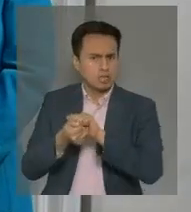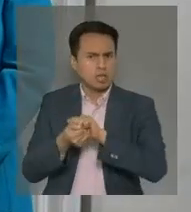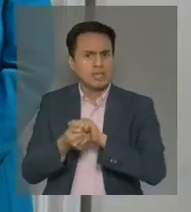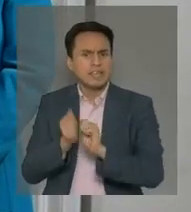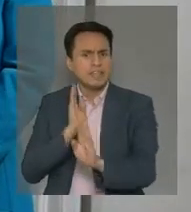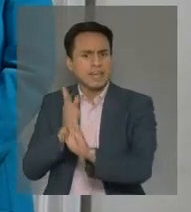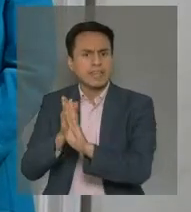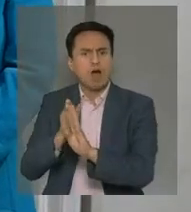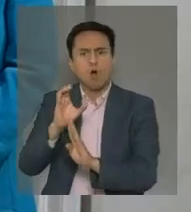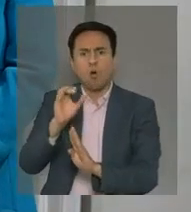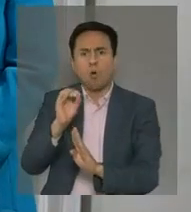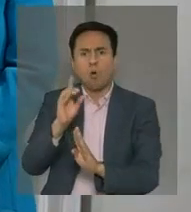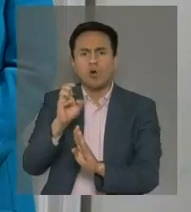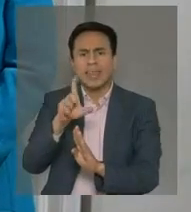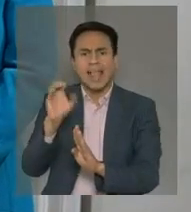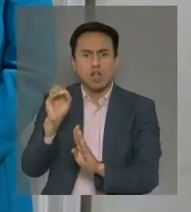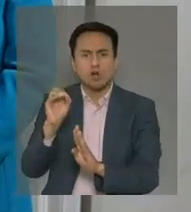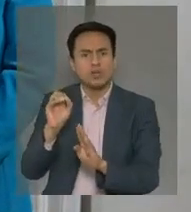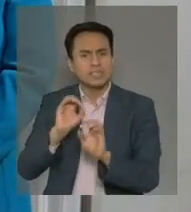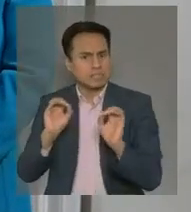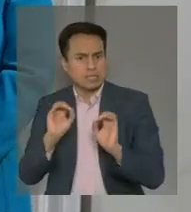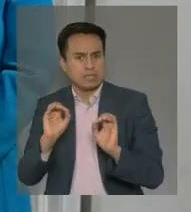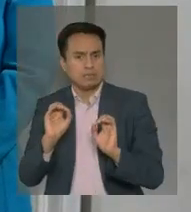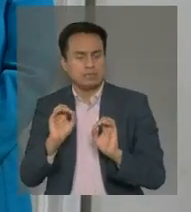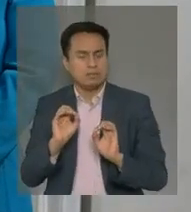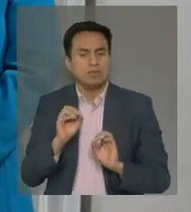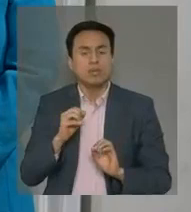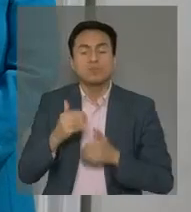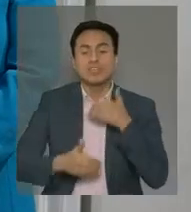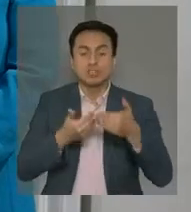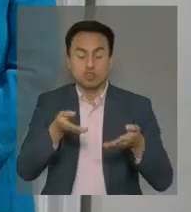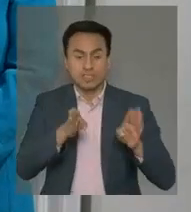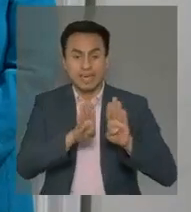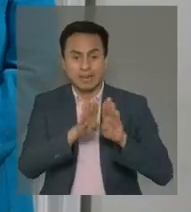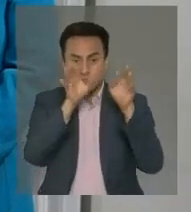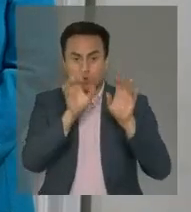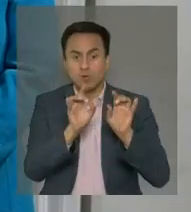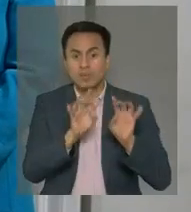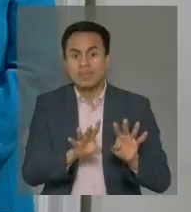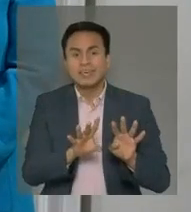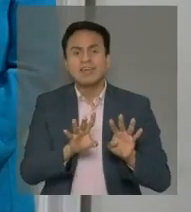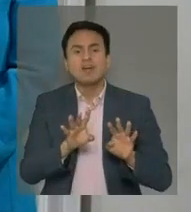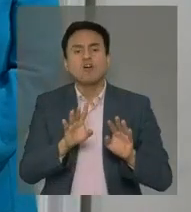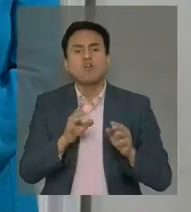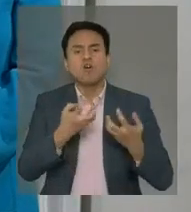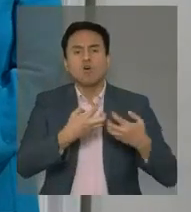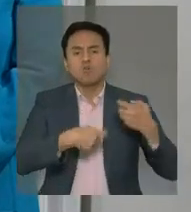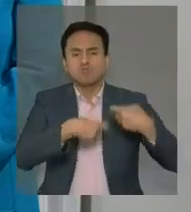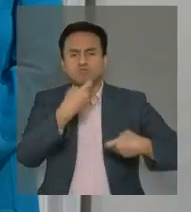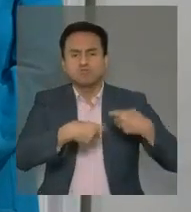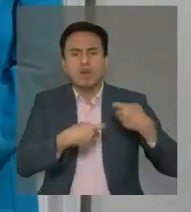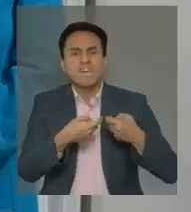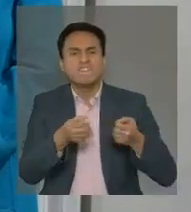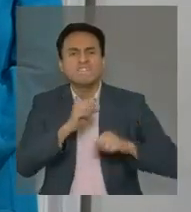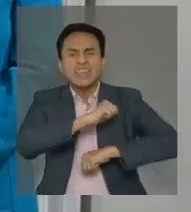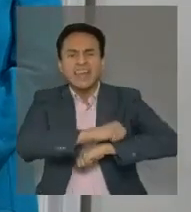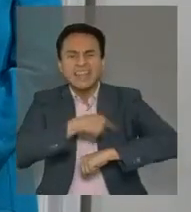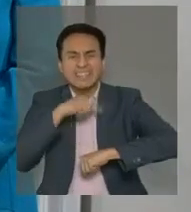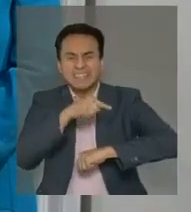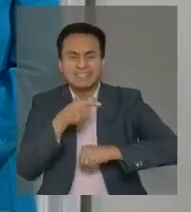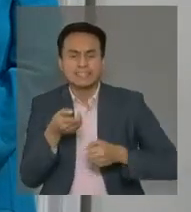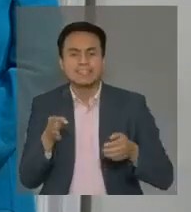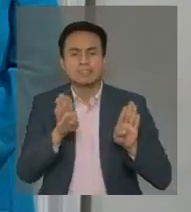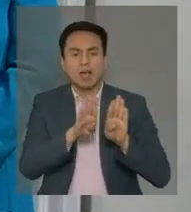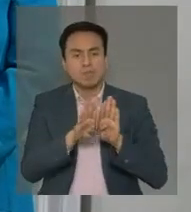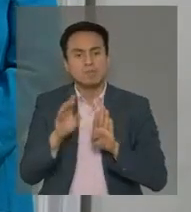indirecta de codelco el proceso de cierre definitivo de la fundación ventanas va a venir aparejado de un programa de